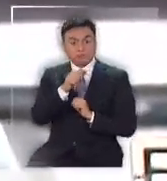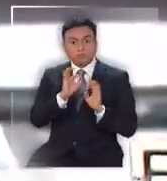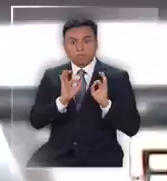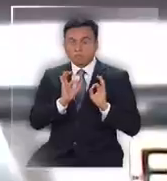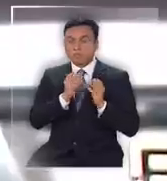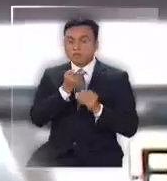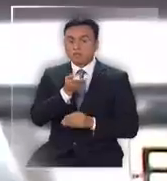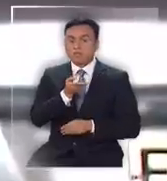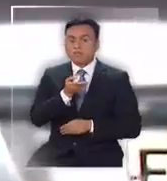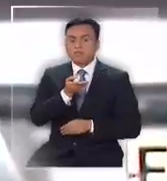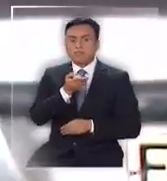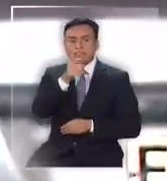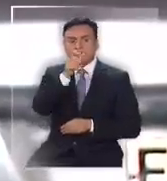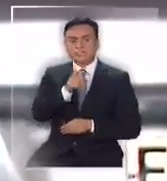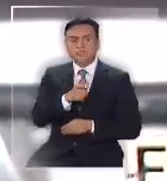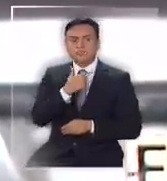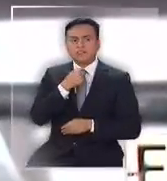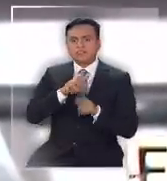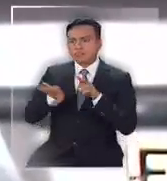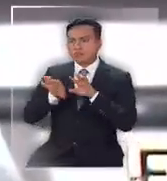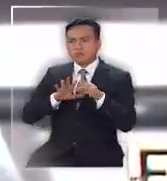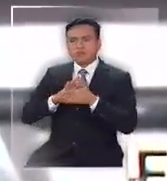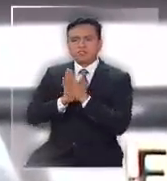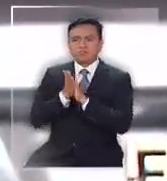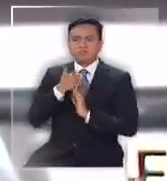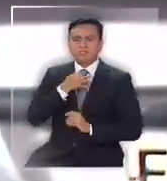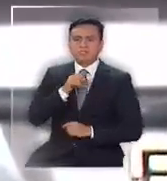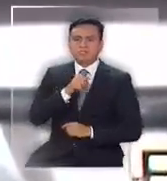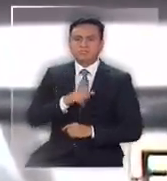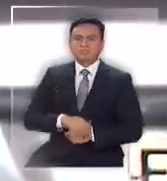porque él es el que le gustaba hacer todas las cosas, ¿no?